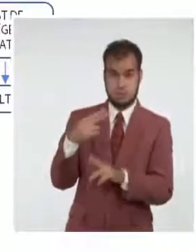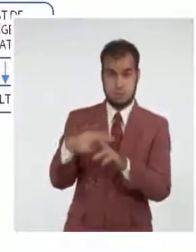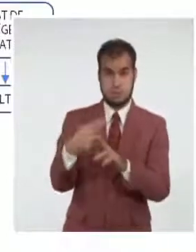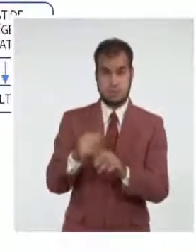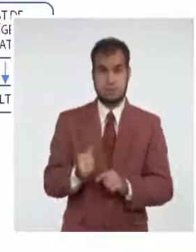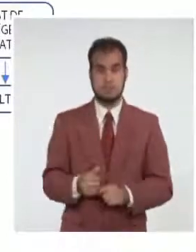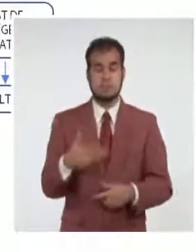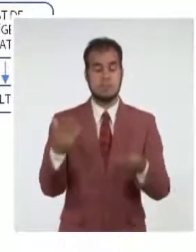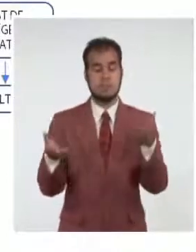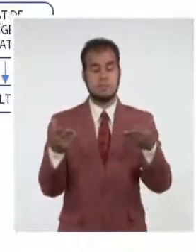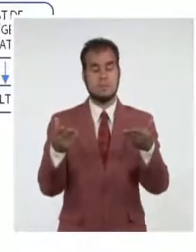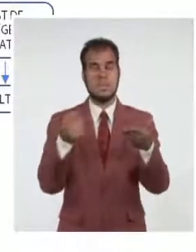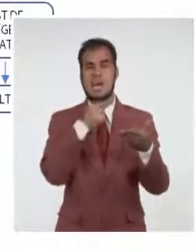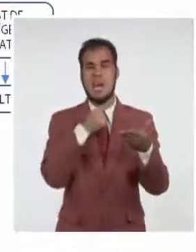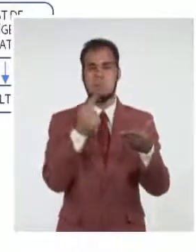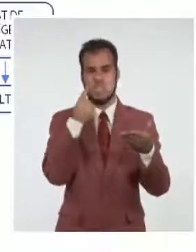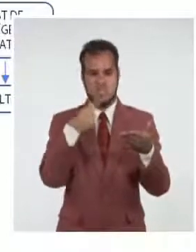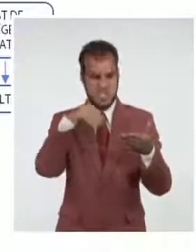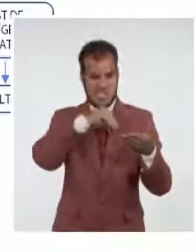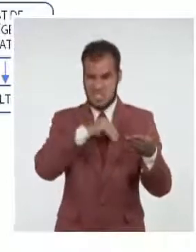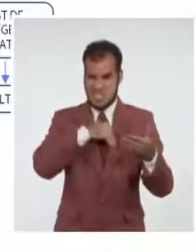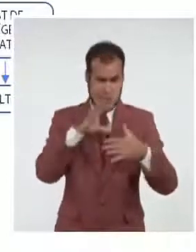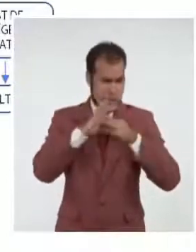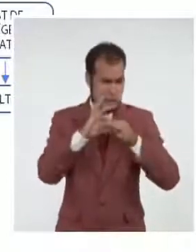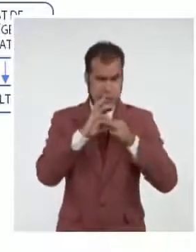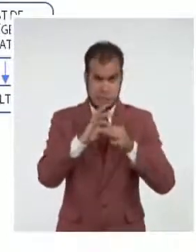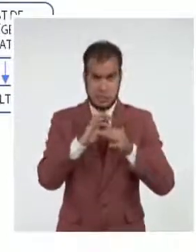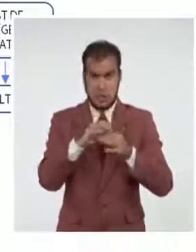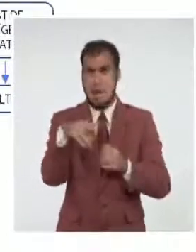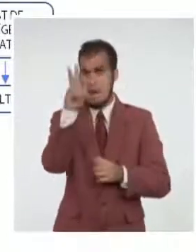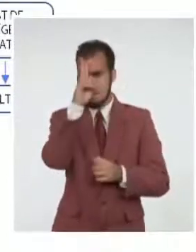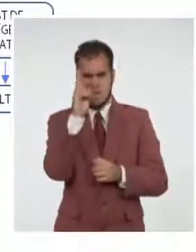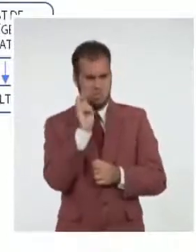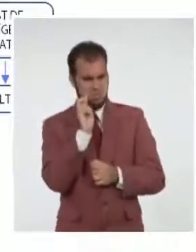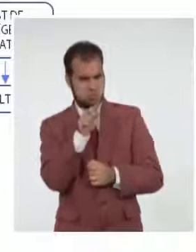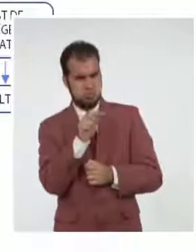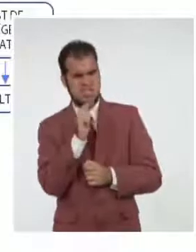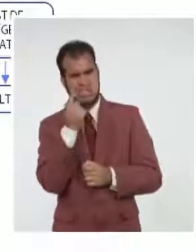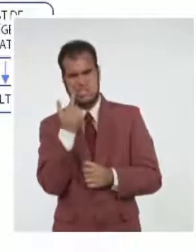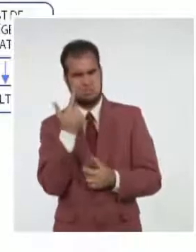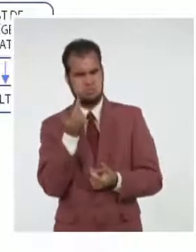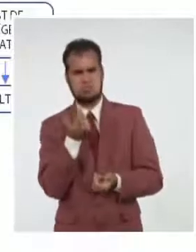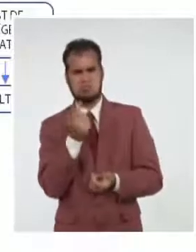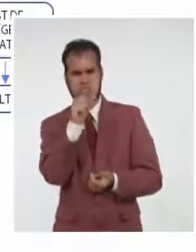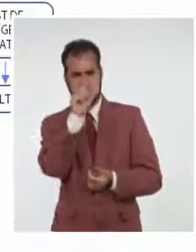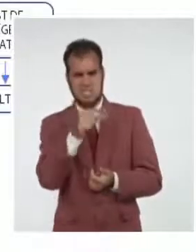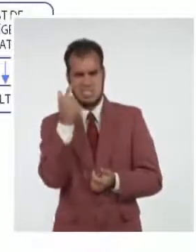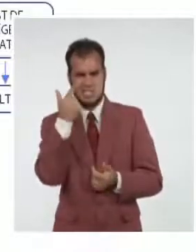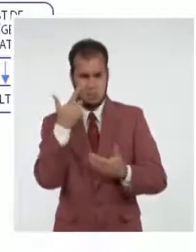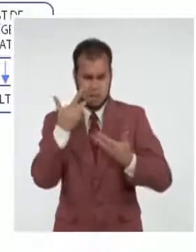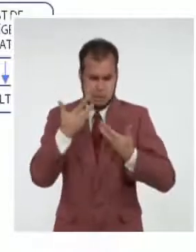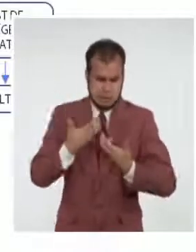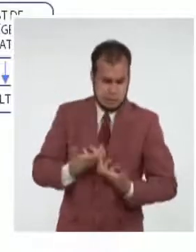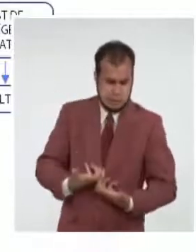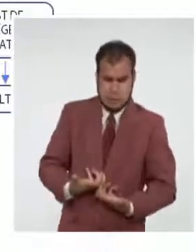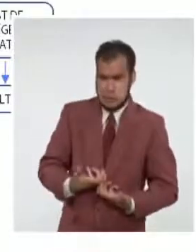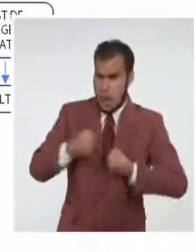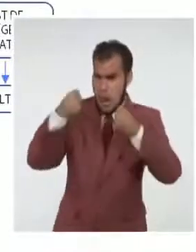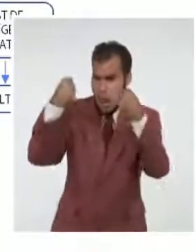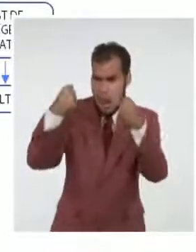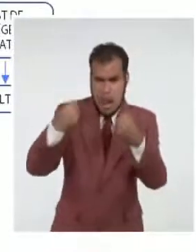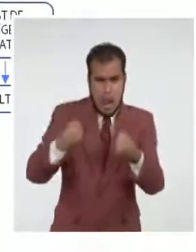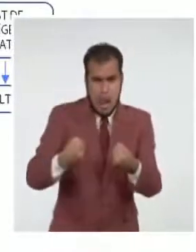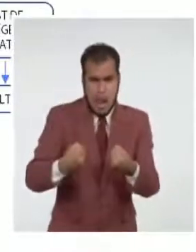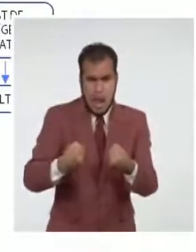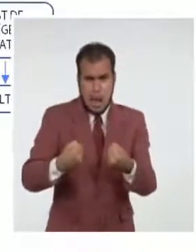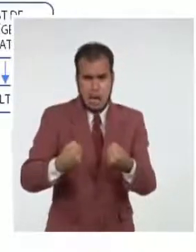muy floridos, si usted de verdad el médico lo ve que además tiene, que está muy tomado, como decimos nosotros, el estado de salud, se ve